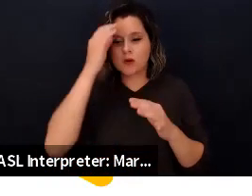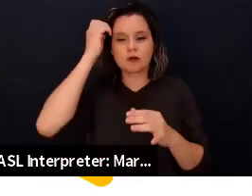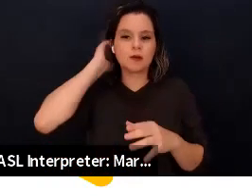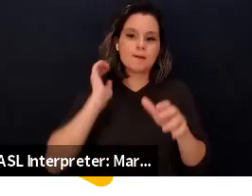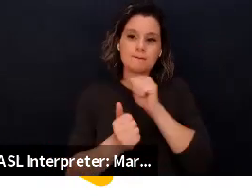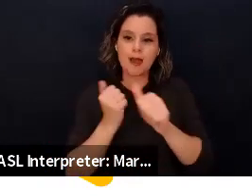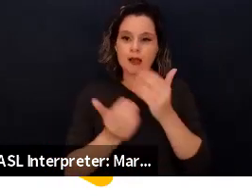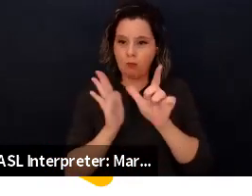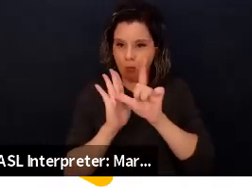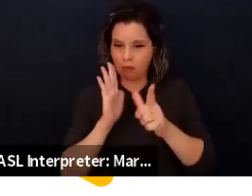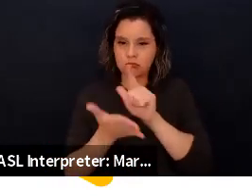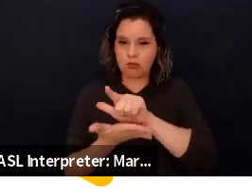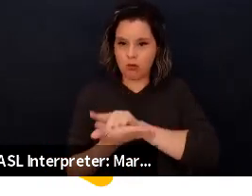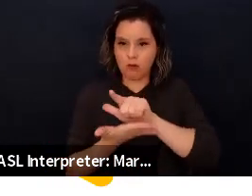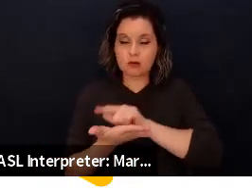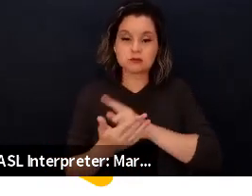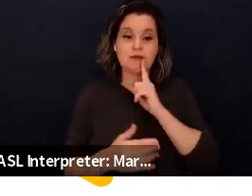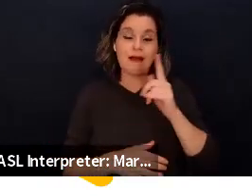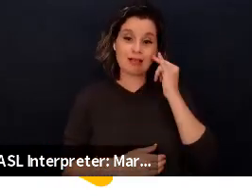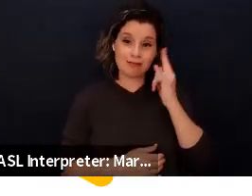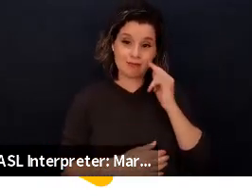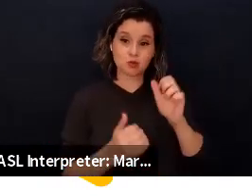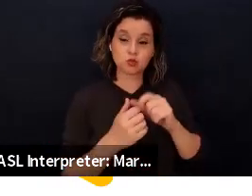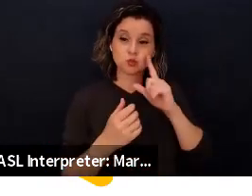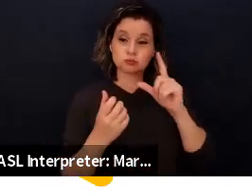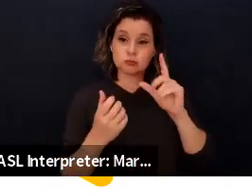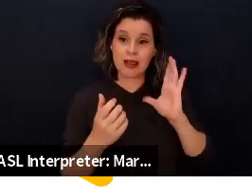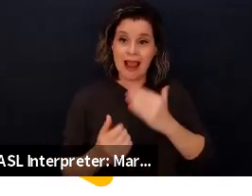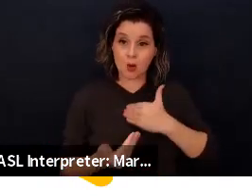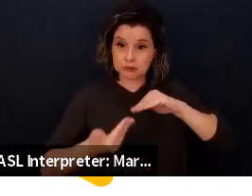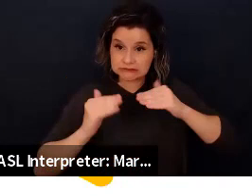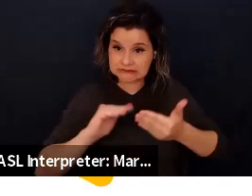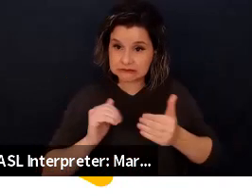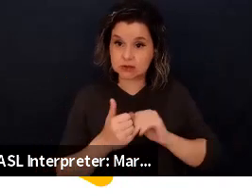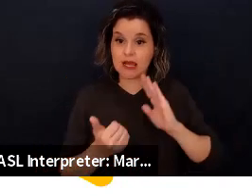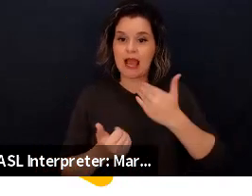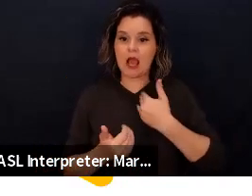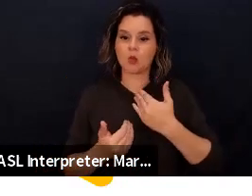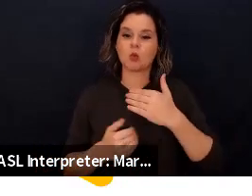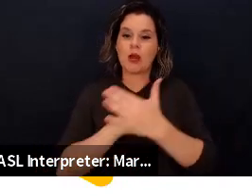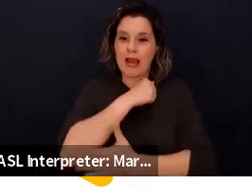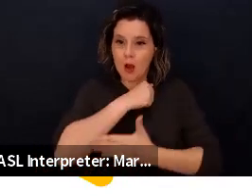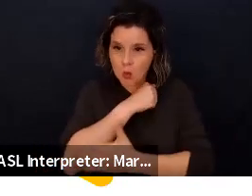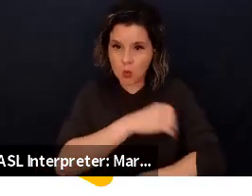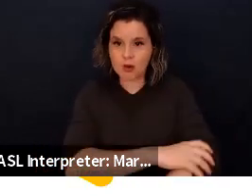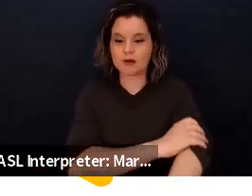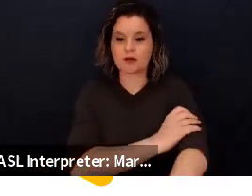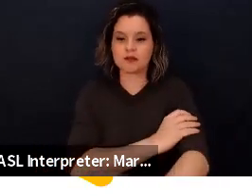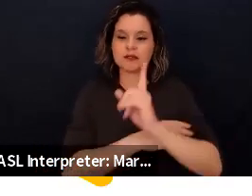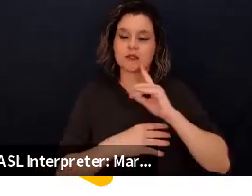leyes en California para sacar nuestras ciudades y nuestros condados para